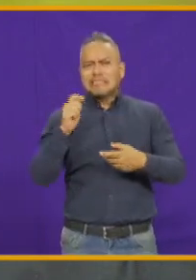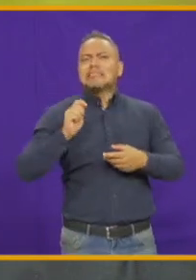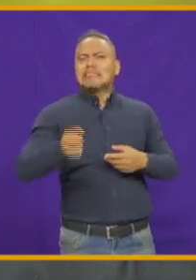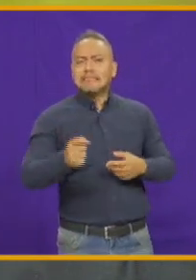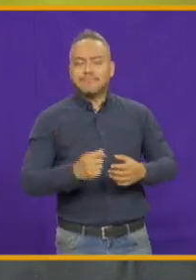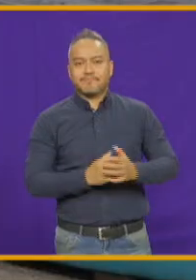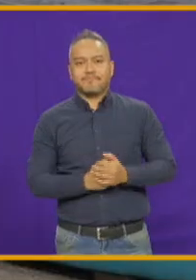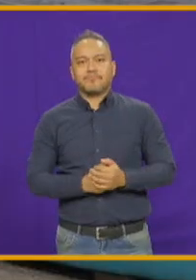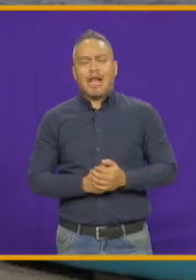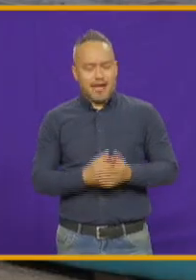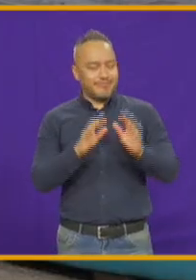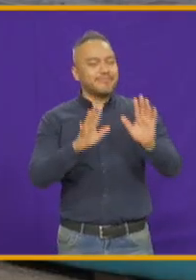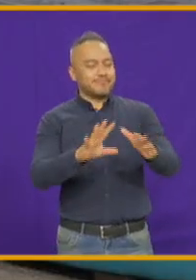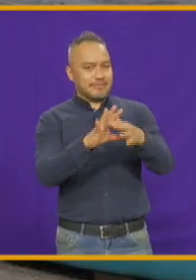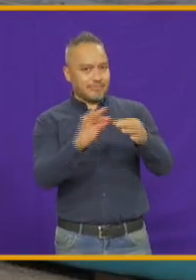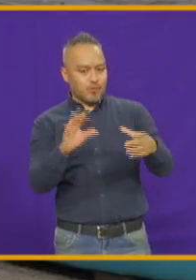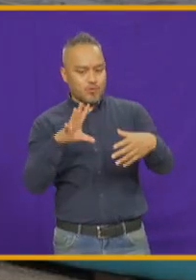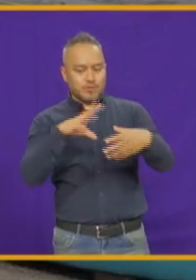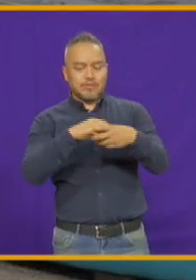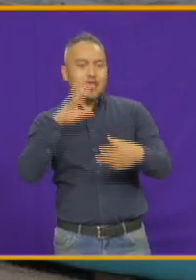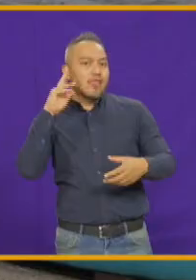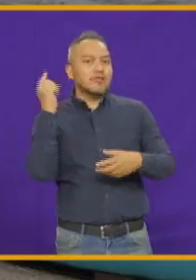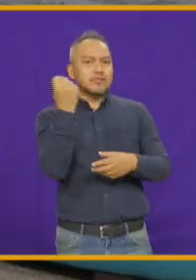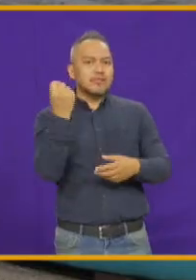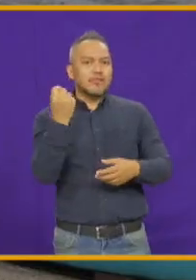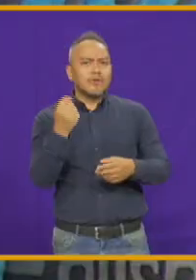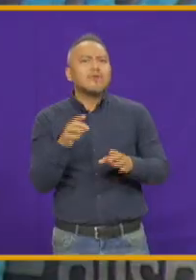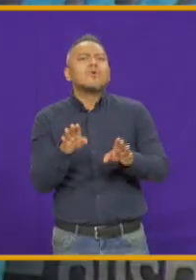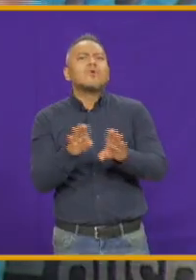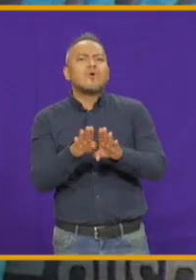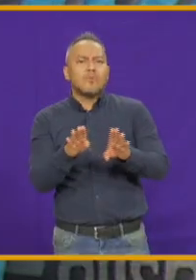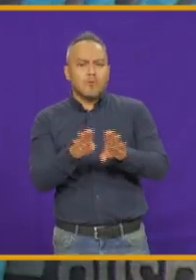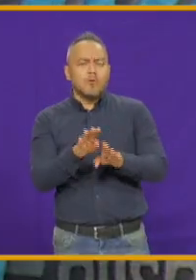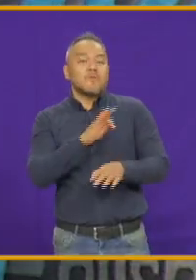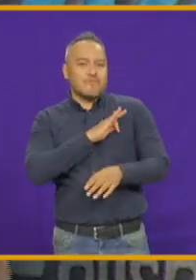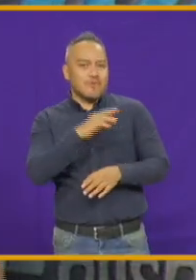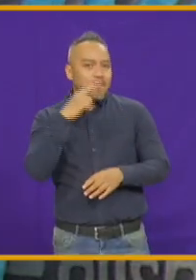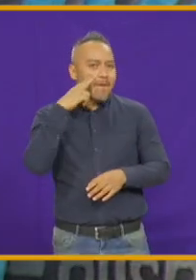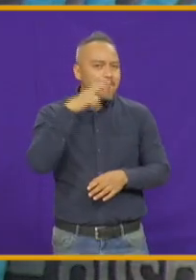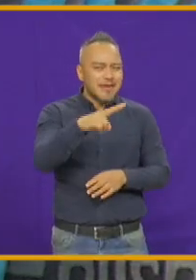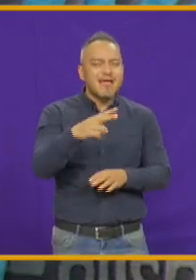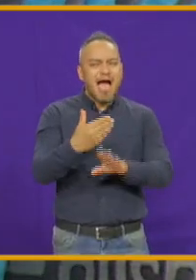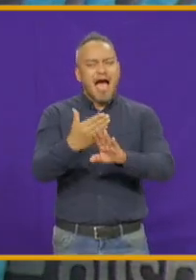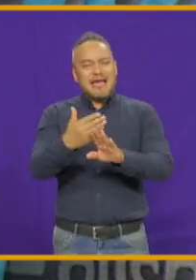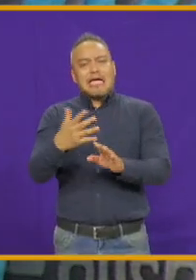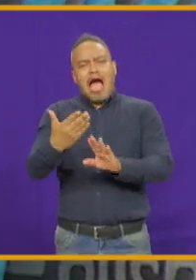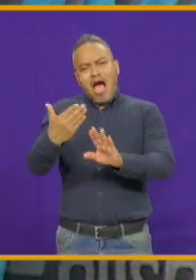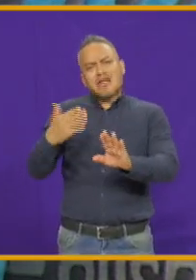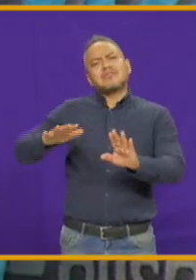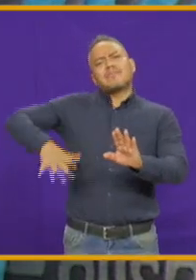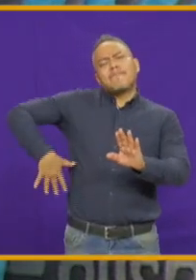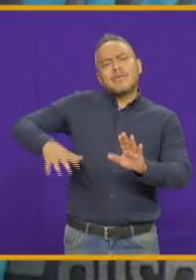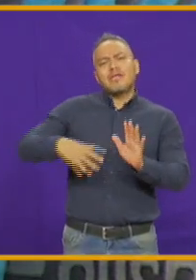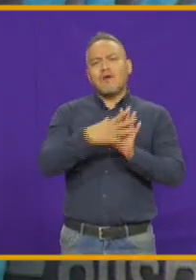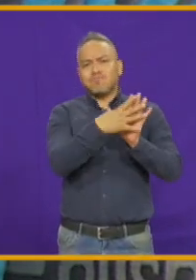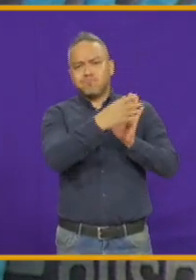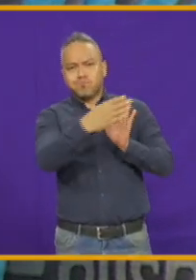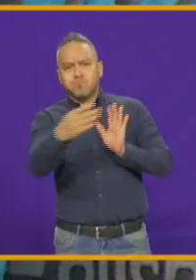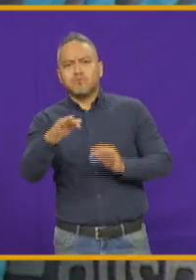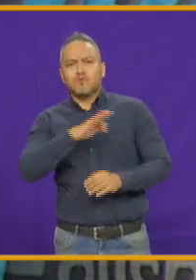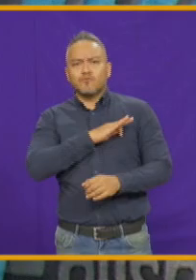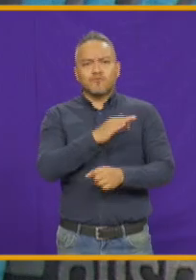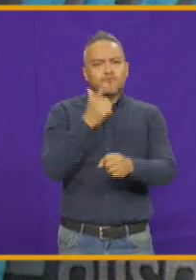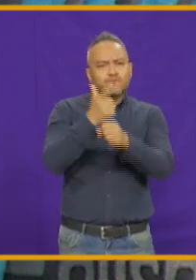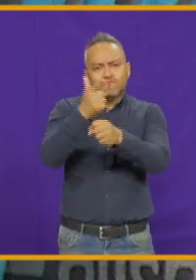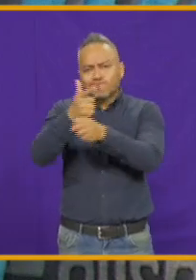es la inclusión digital se da últimamente lo hemos visto creo que la pandemia agilizar algunos procesos que anteriormente no no